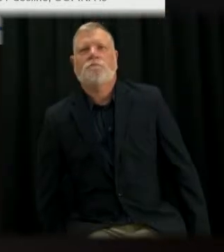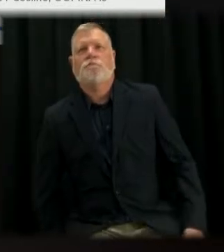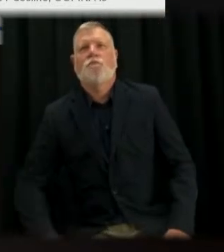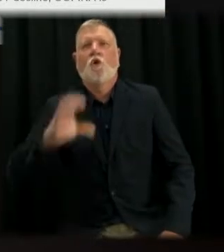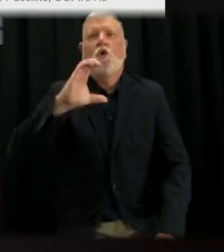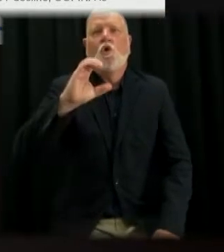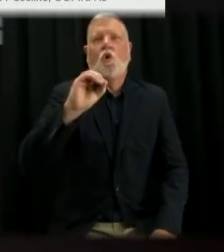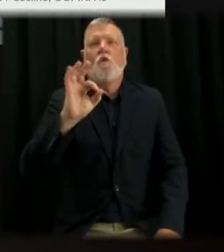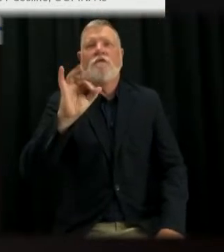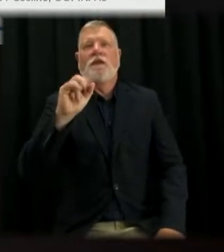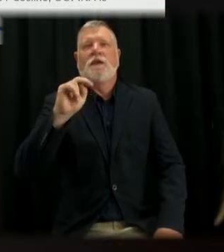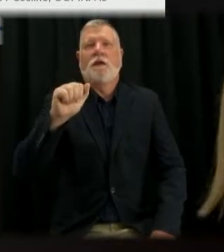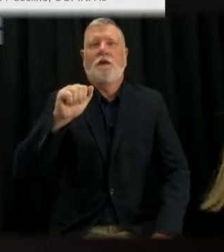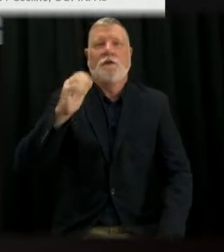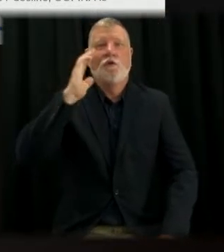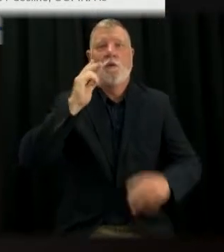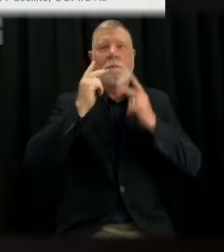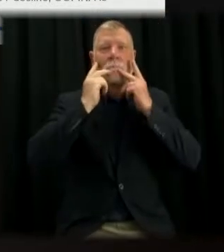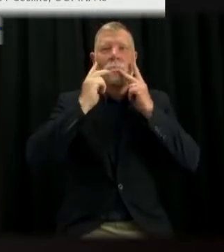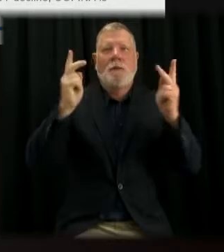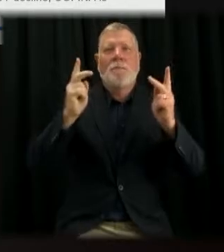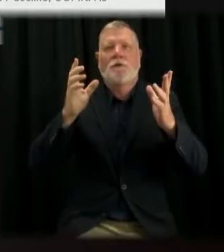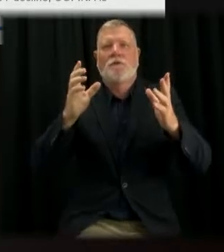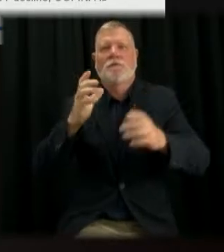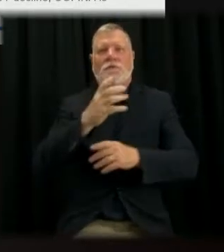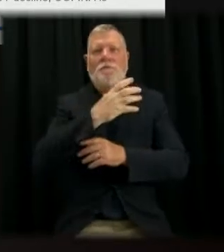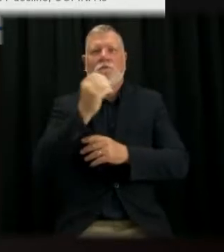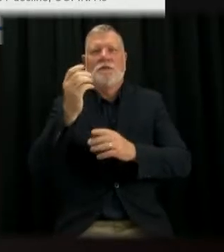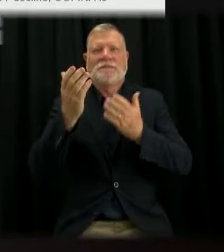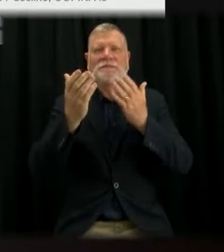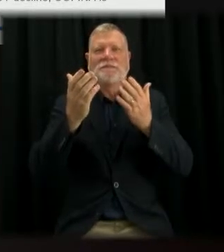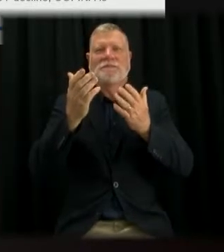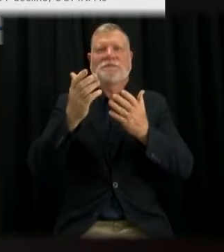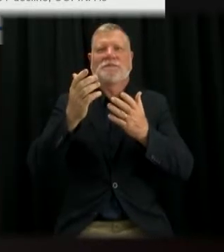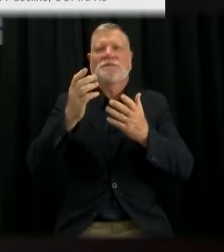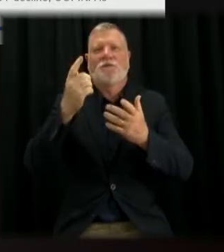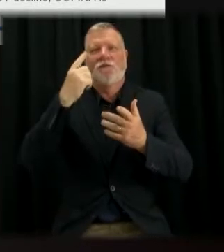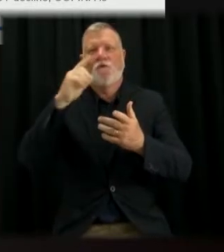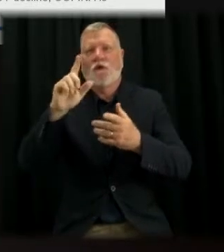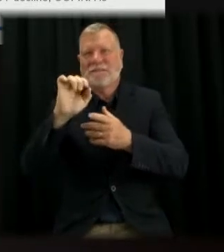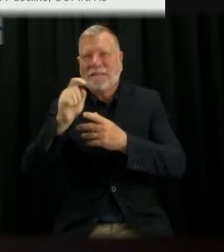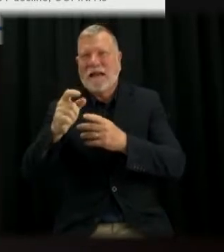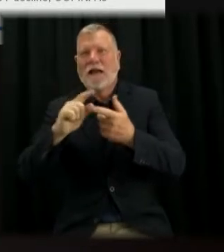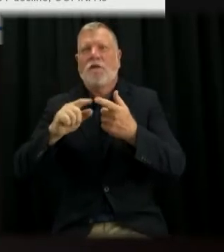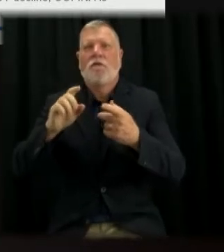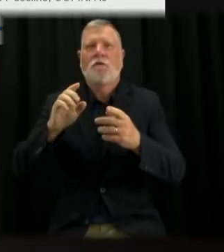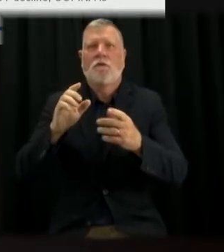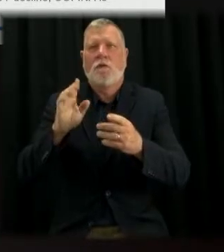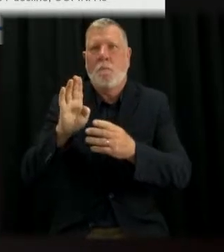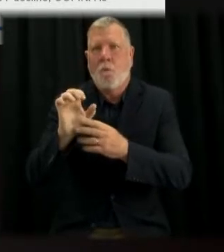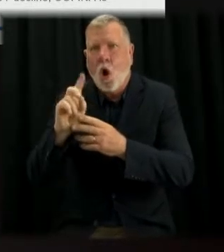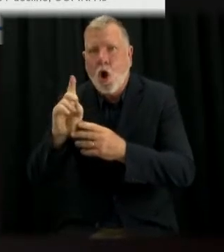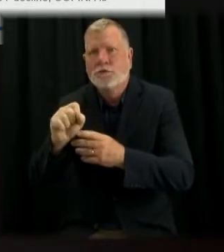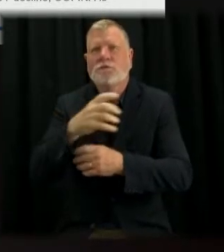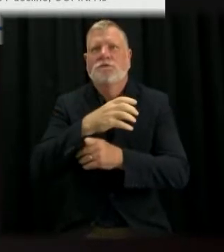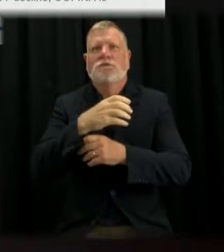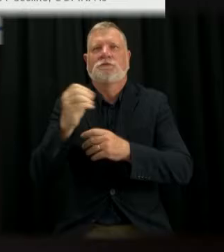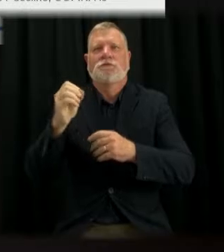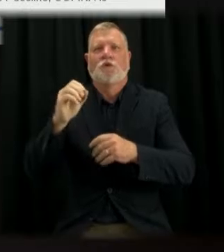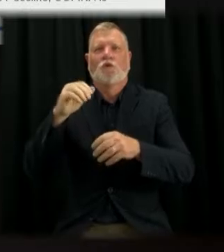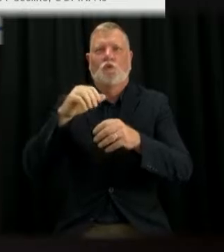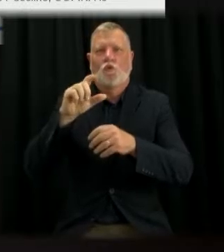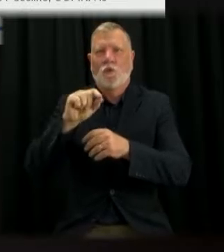COFINA, como saben, la Corporación Pública para el IBU y también para certificación de